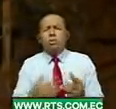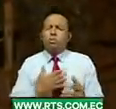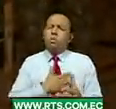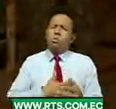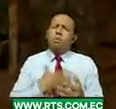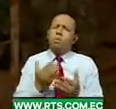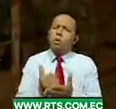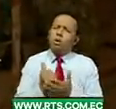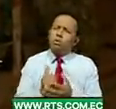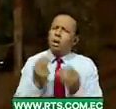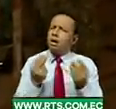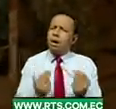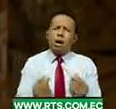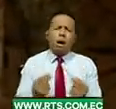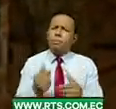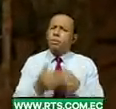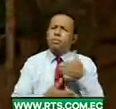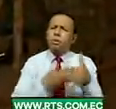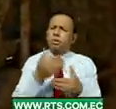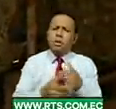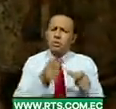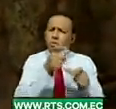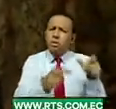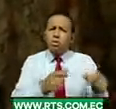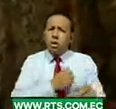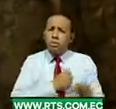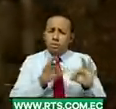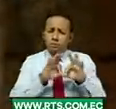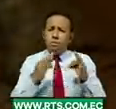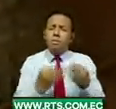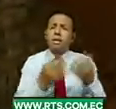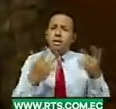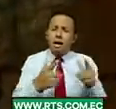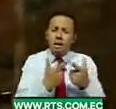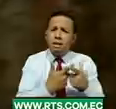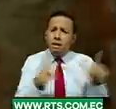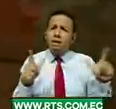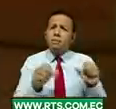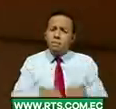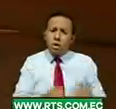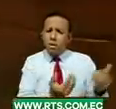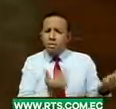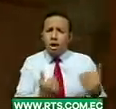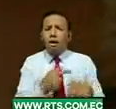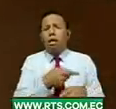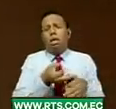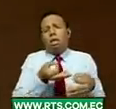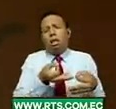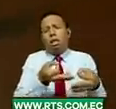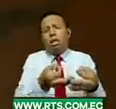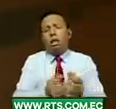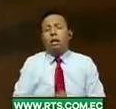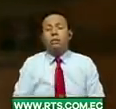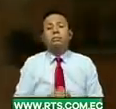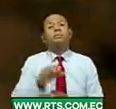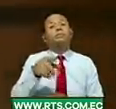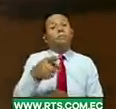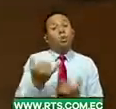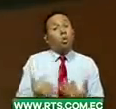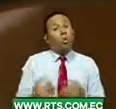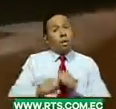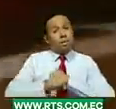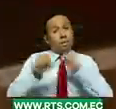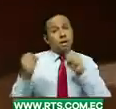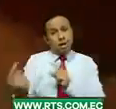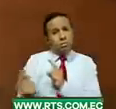en cuanto a los procesos y entrega de las boletas de excarcelación. Caballero, usted lo vimos en la mañana y en la